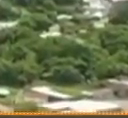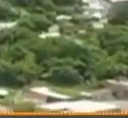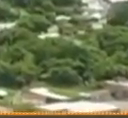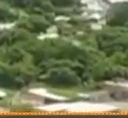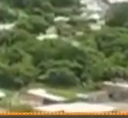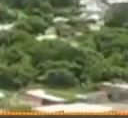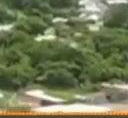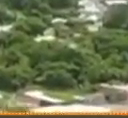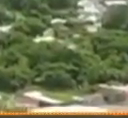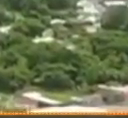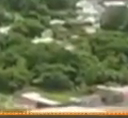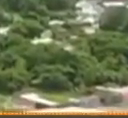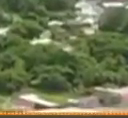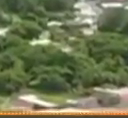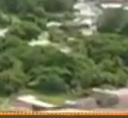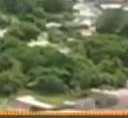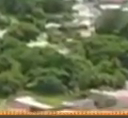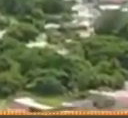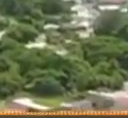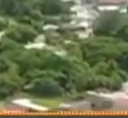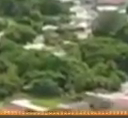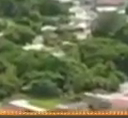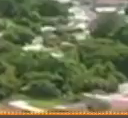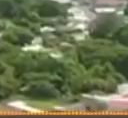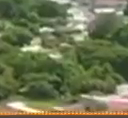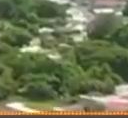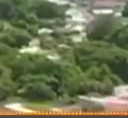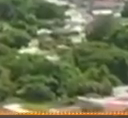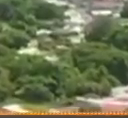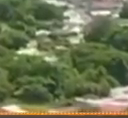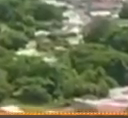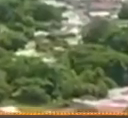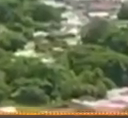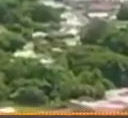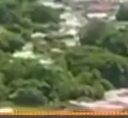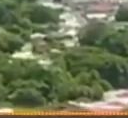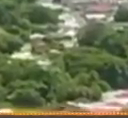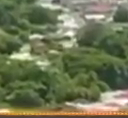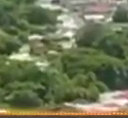nuestro país, y con 42 grados centígrados devolvemos el pase a Caracas. Adelante, estudios.